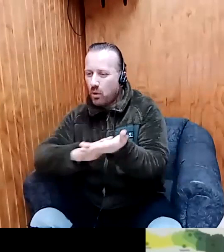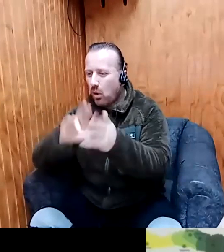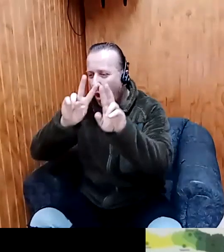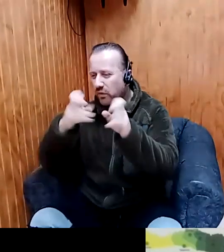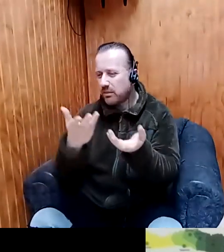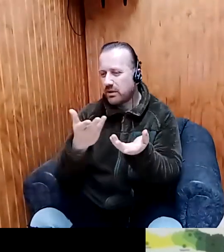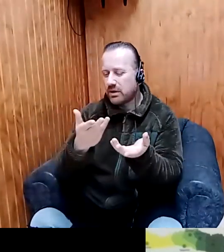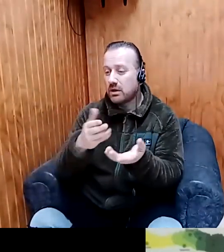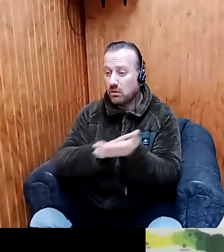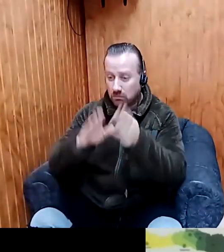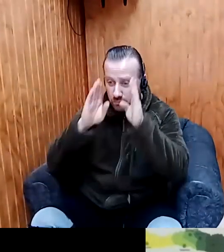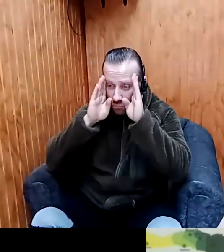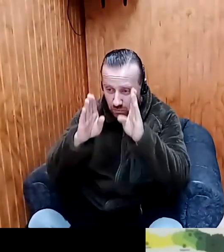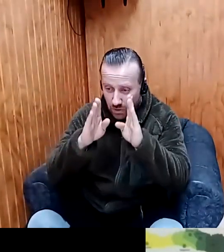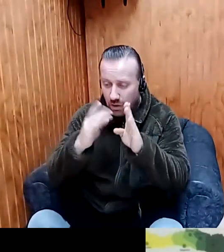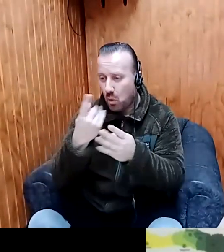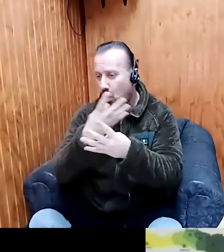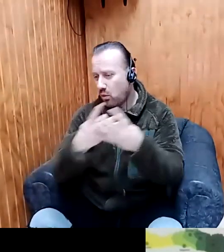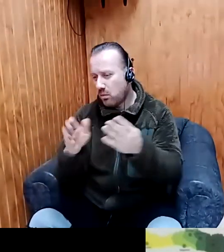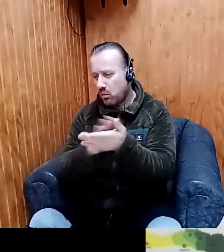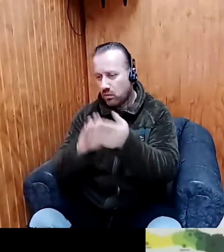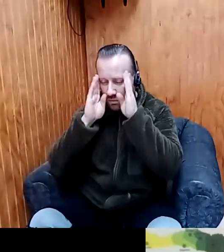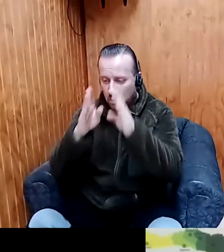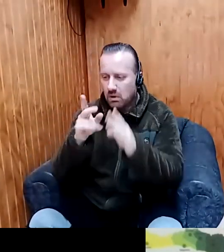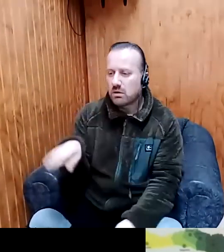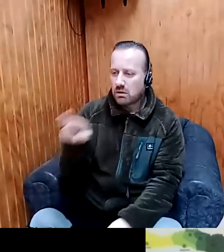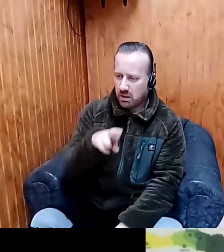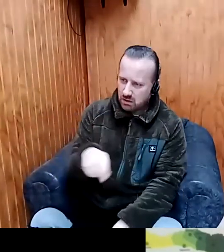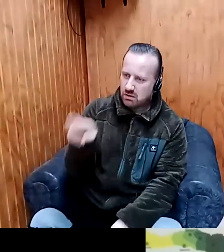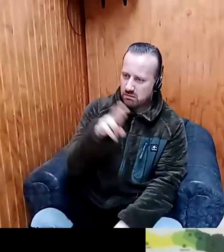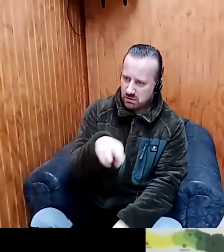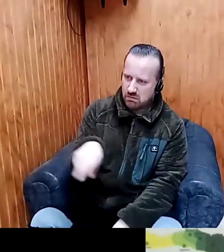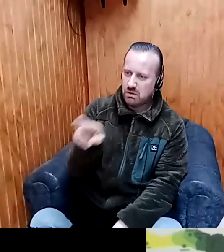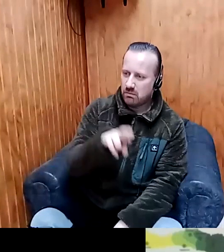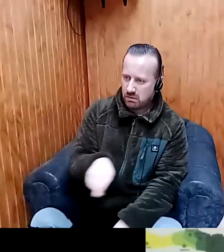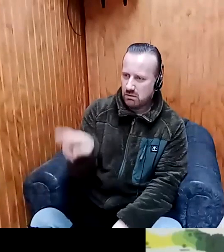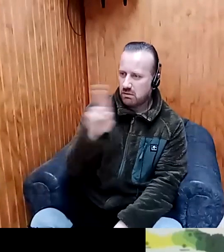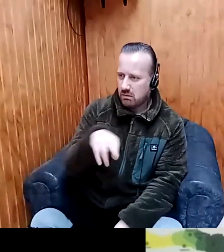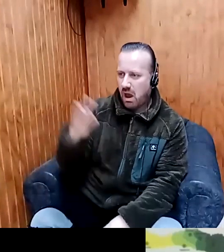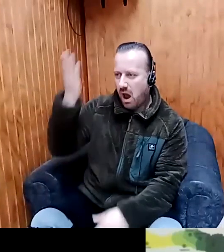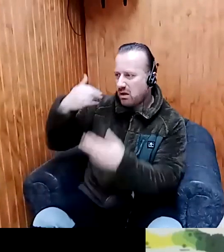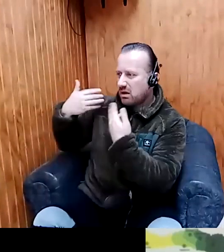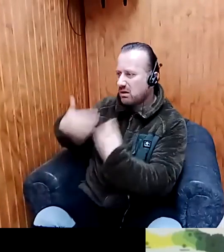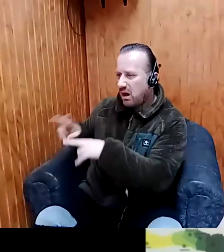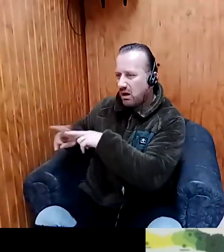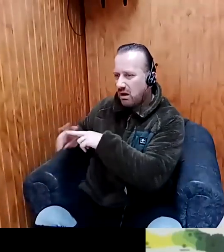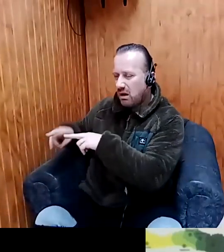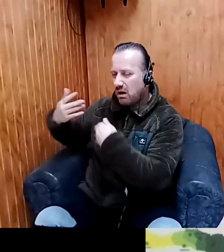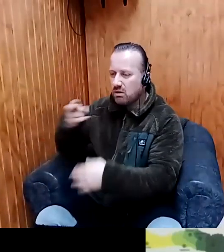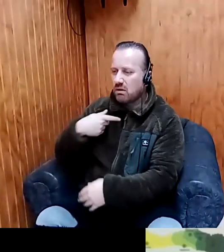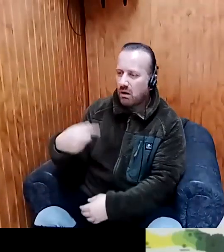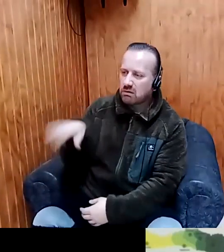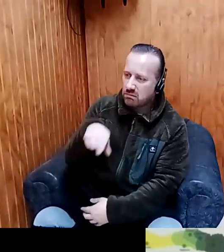se centra eminentemente a repetir definiciones, tipos,